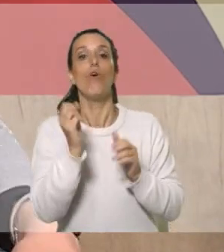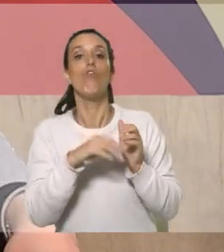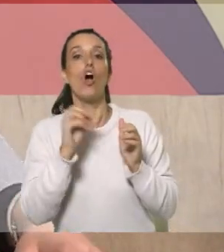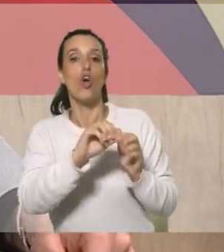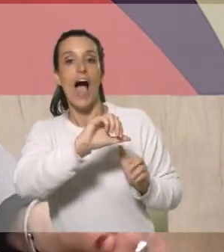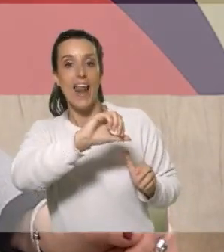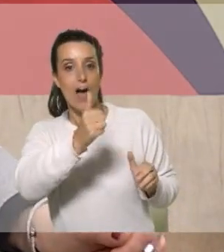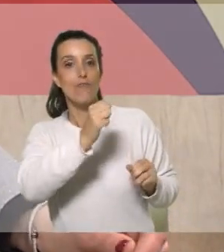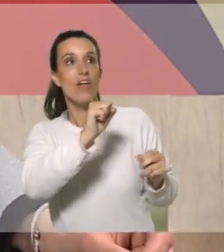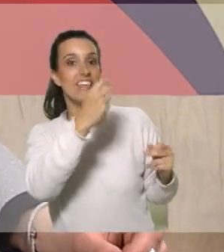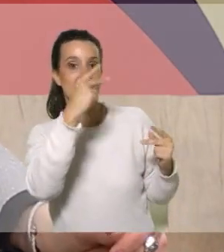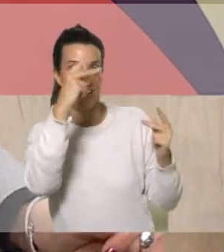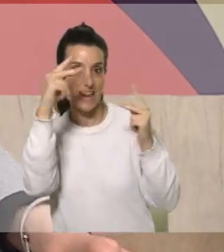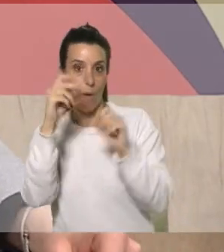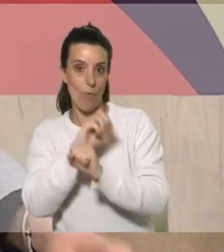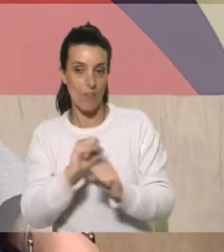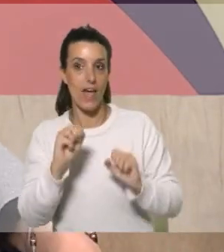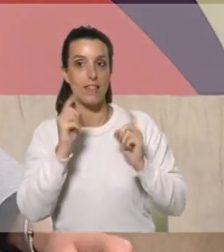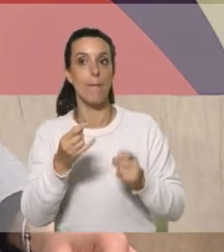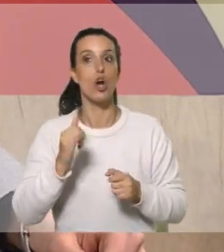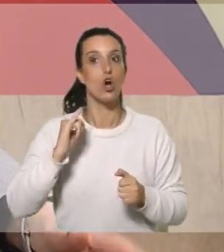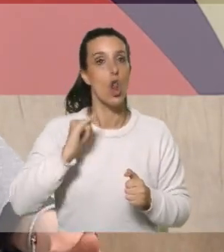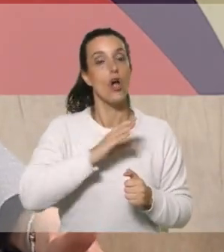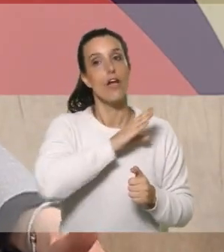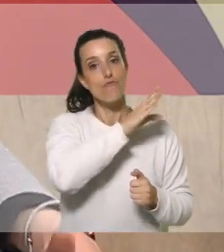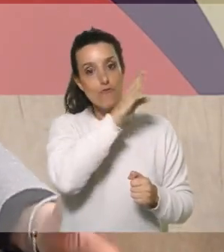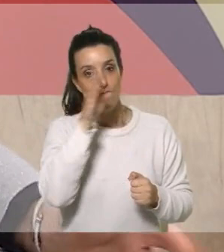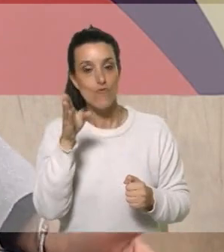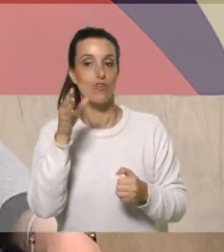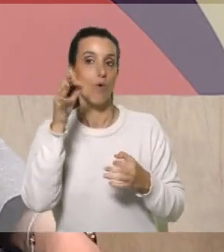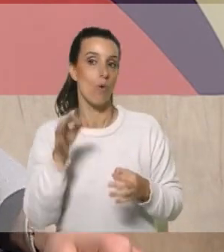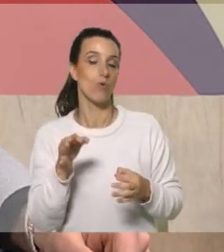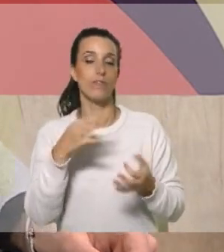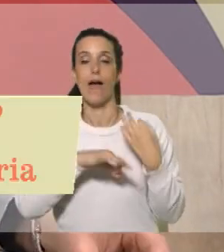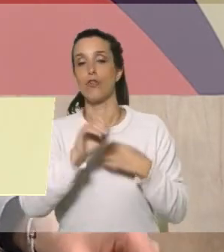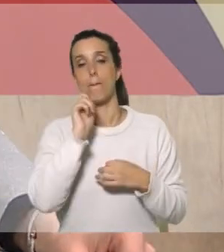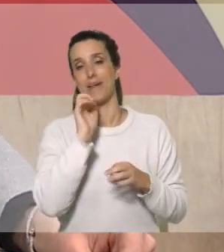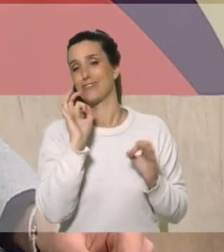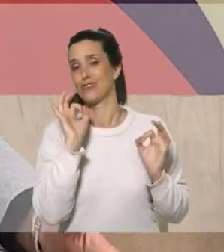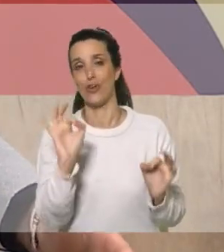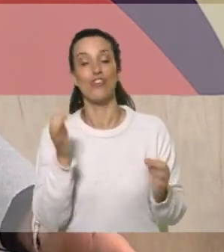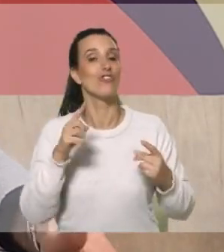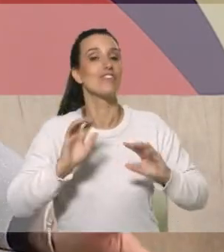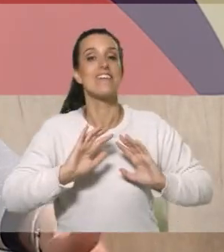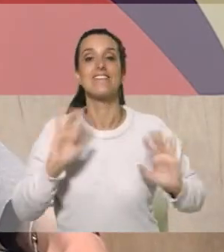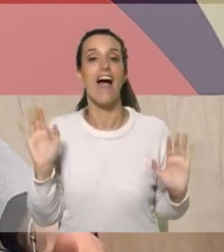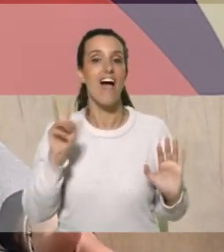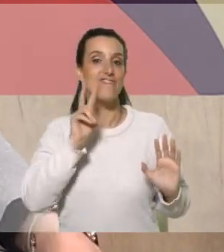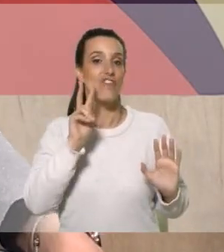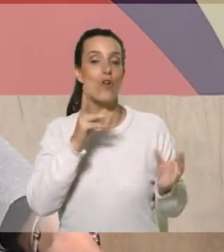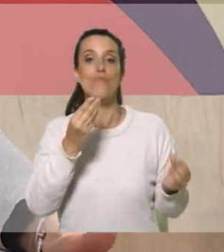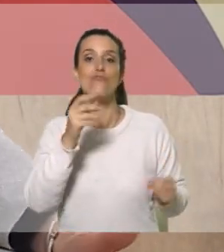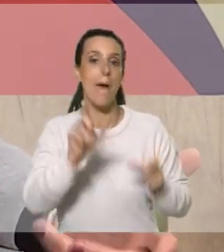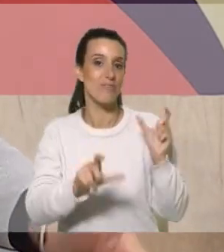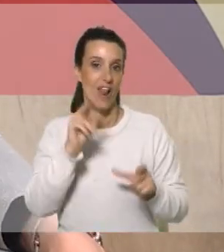para gira pudimos este estar en colonia en el teatro bastión del Carmen que es un teatro precioso Entonces ya la han visto muchos